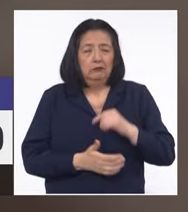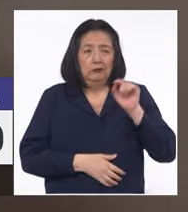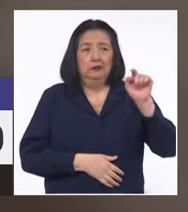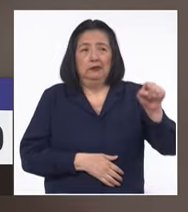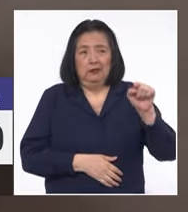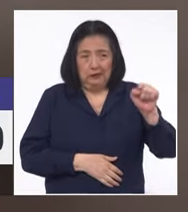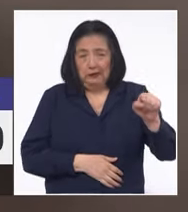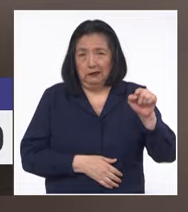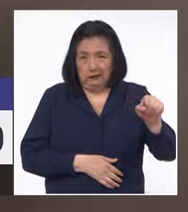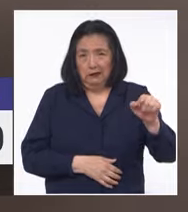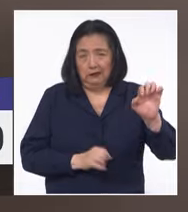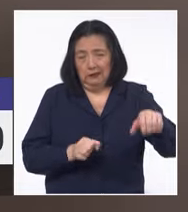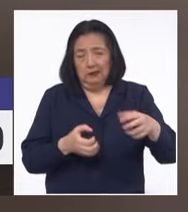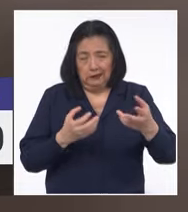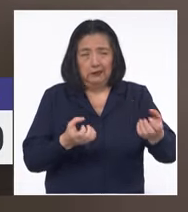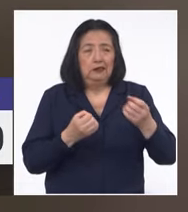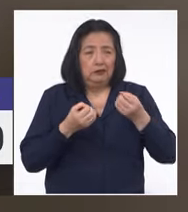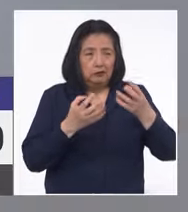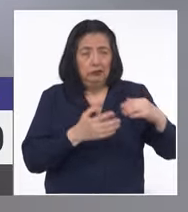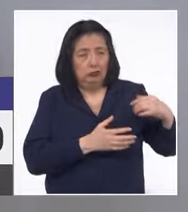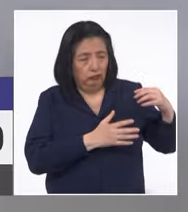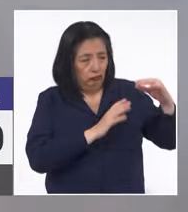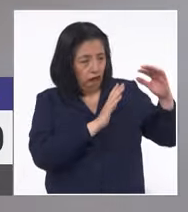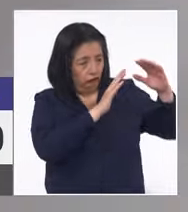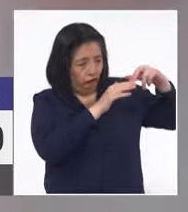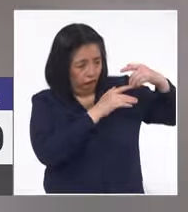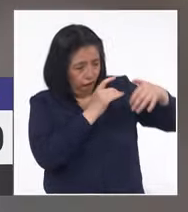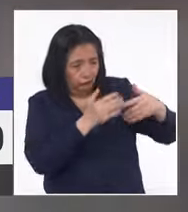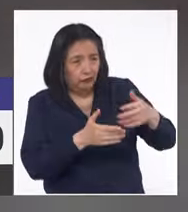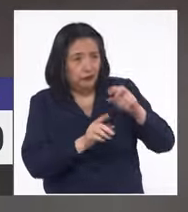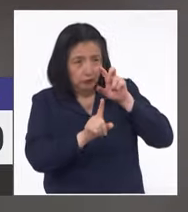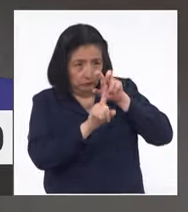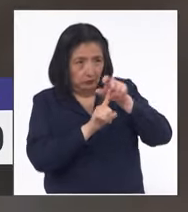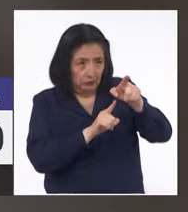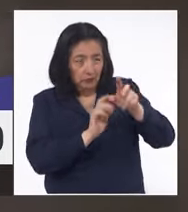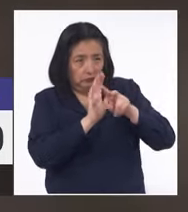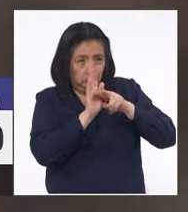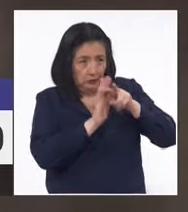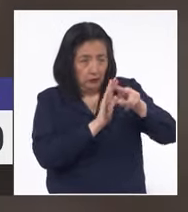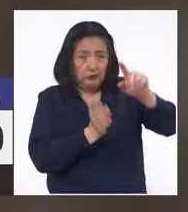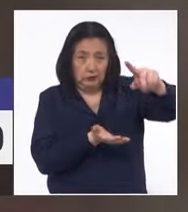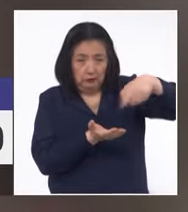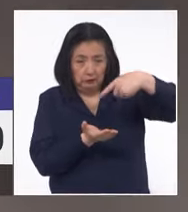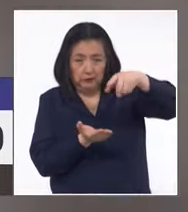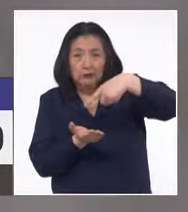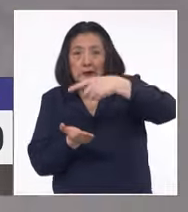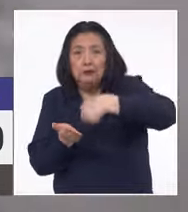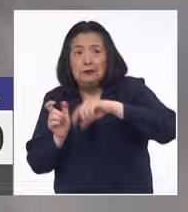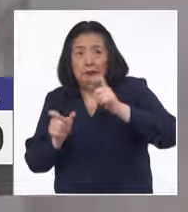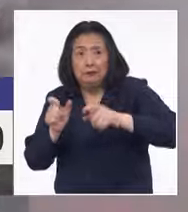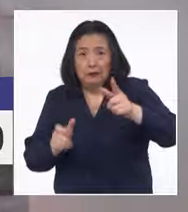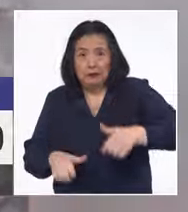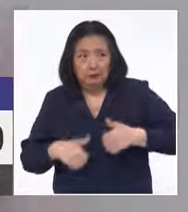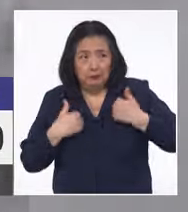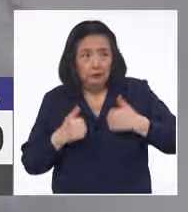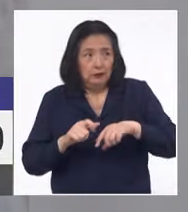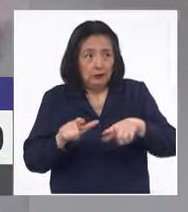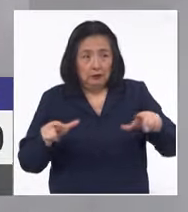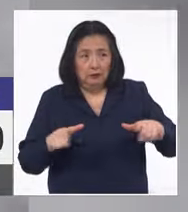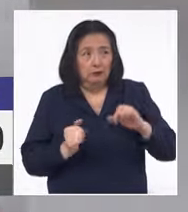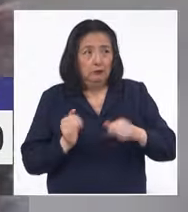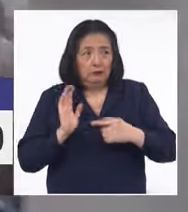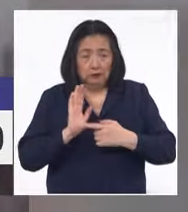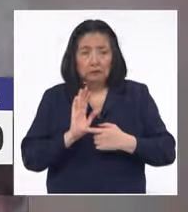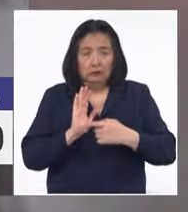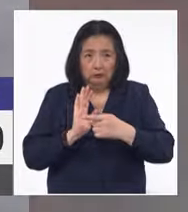allí donde se han reportado estos deslizamientos. Estamos también viendo imágenes que enviaron las mismas personas que viven en los alrededores para